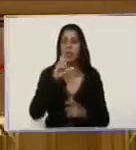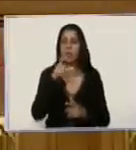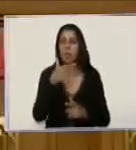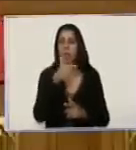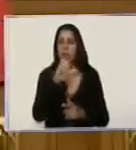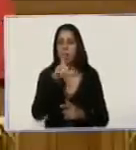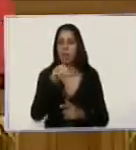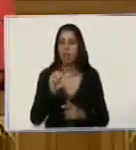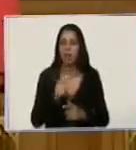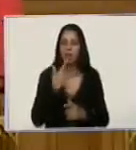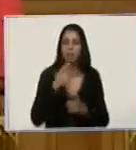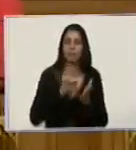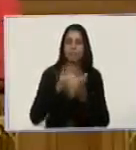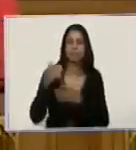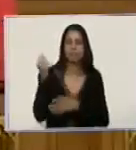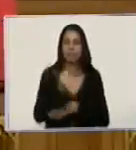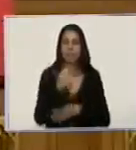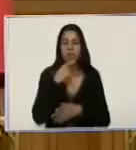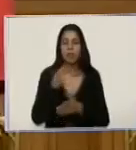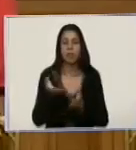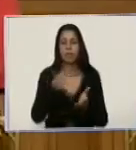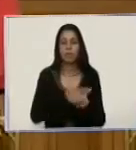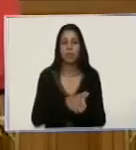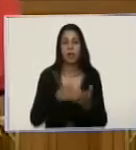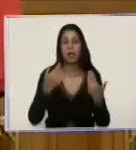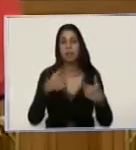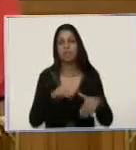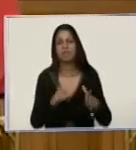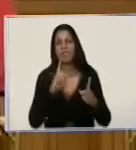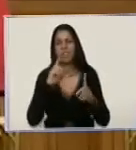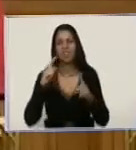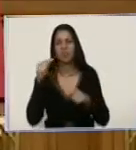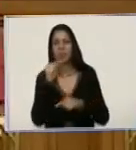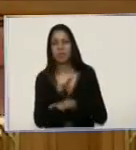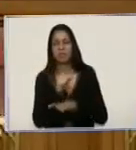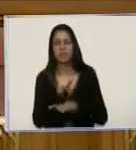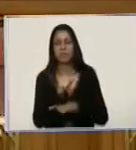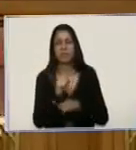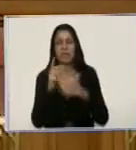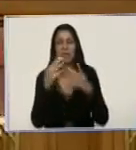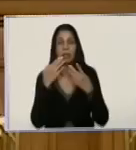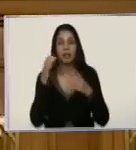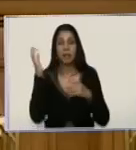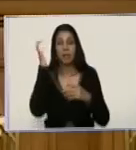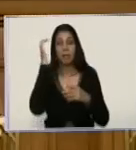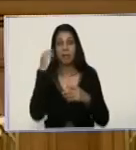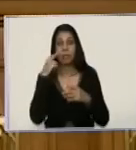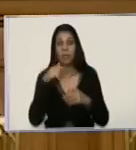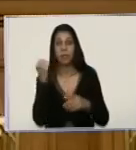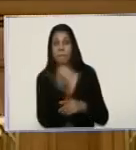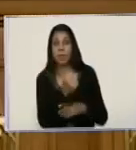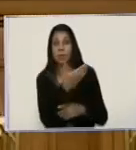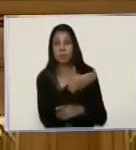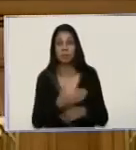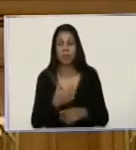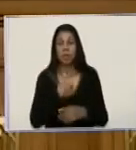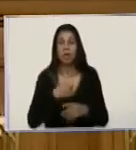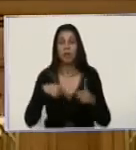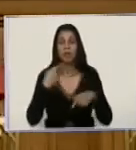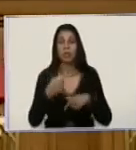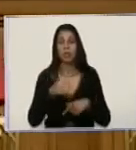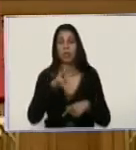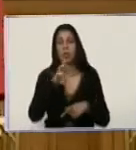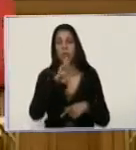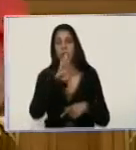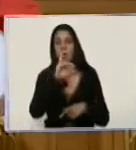través de Urbina, que parece que le habían confiscado unos bienes, al menos era la excusa. Urbina mata a Carlos Delgado Chalbó y al mismo día matan a Urbina, pues